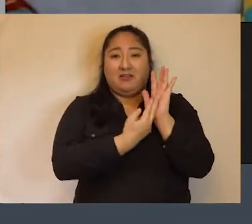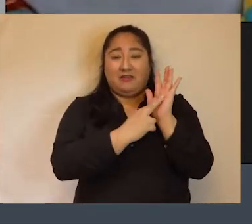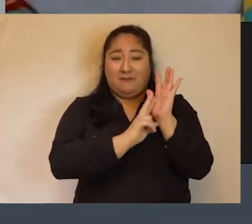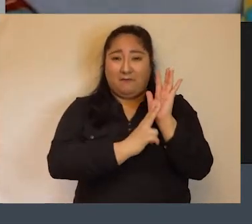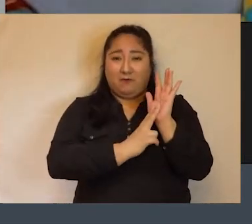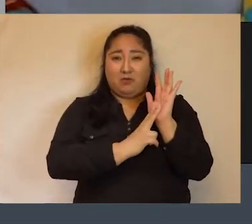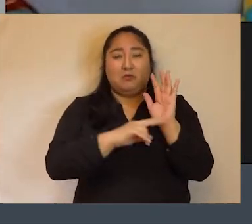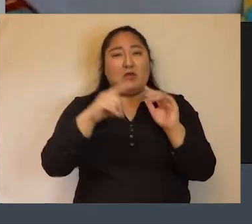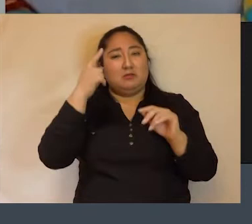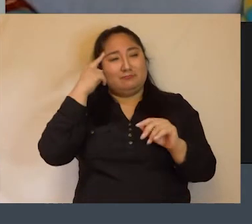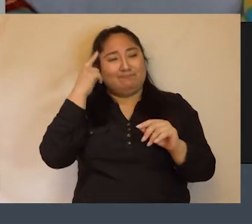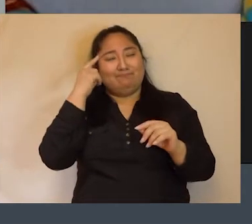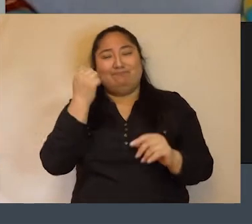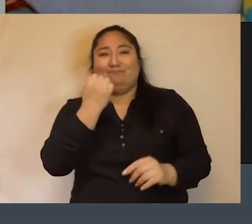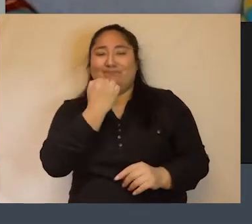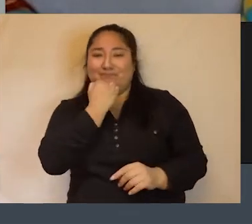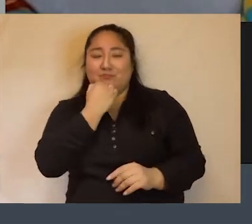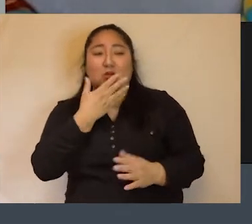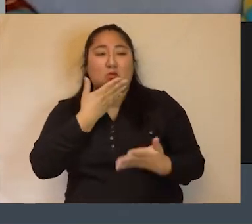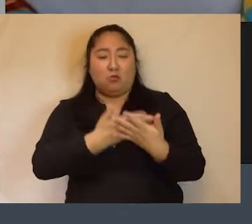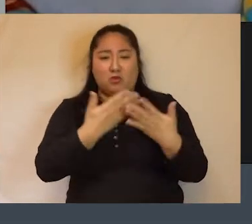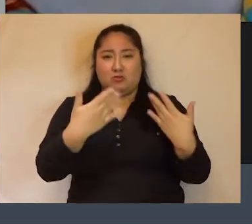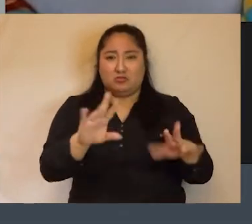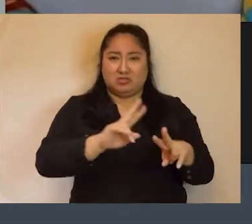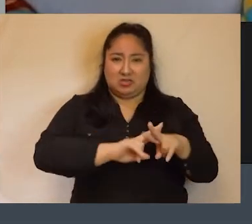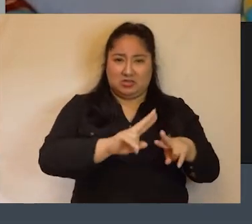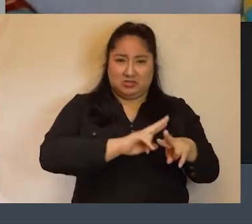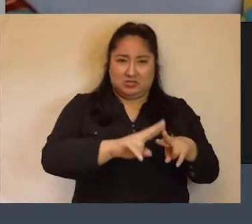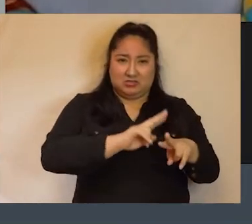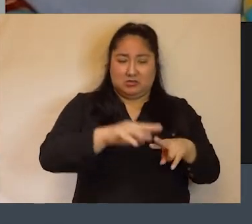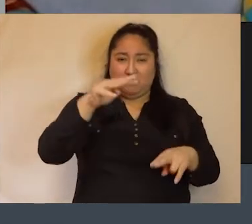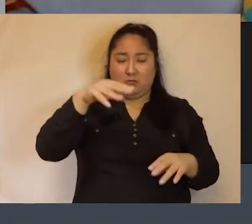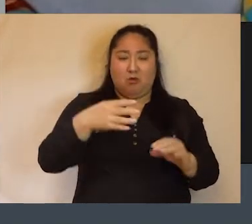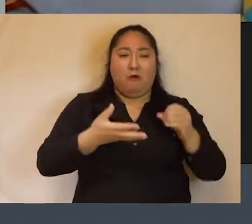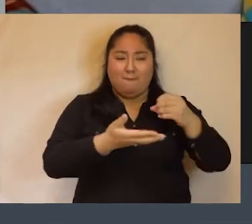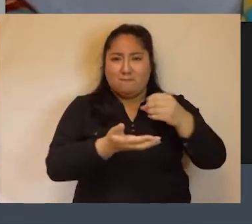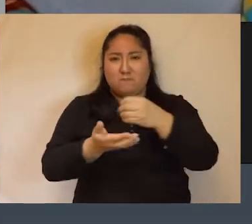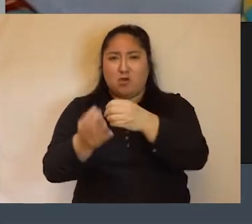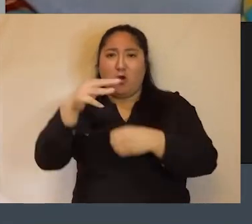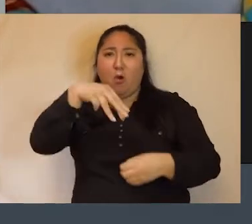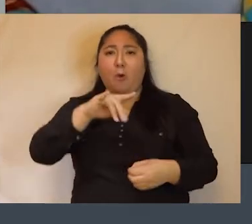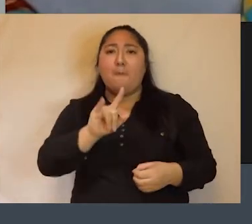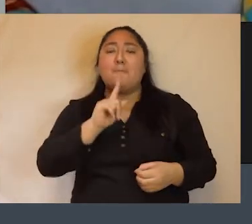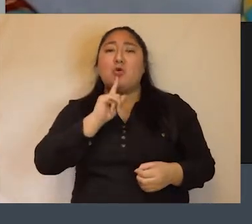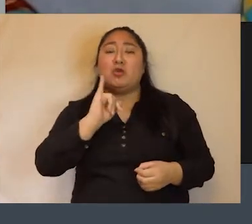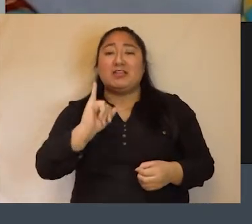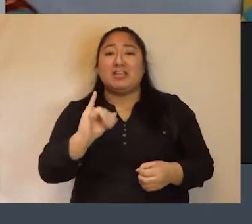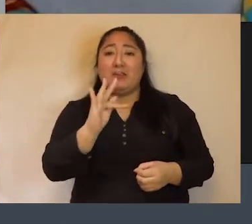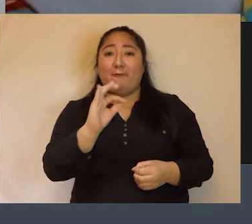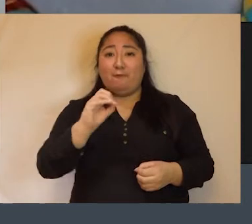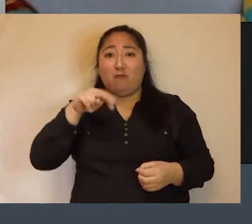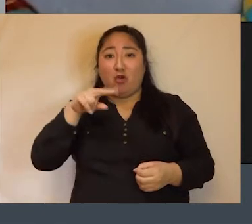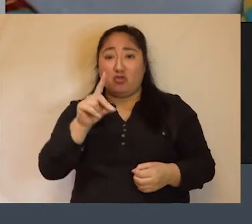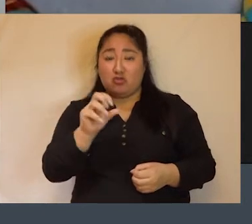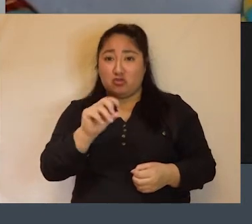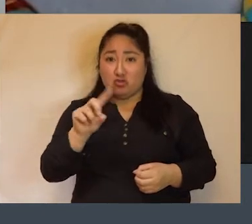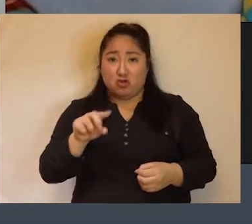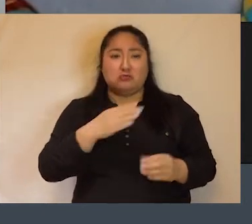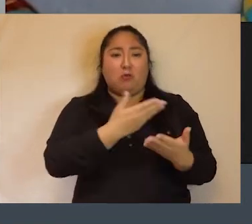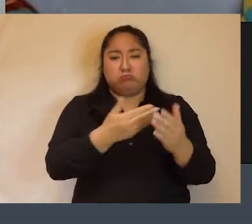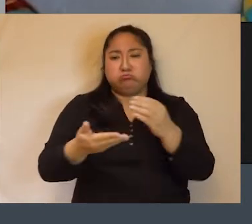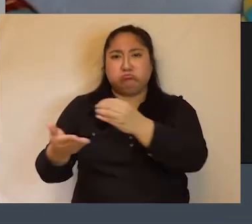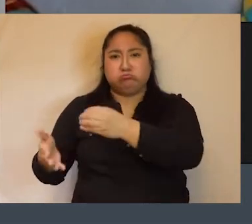las reformas han ido en el sentido totalmente equivocado, cuando se hicieron los multifondos, es transferirle poder